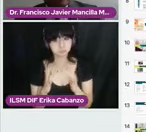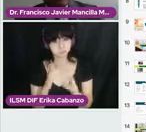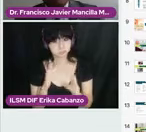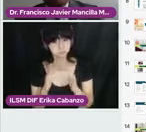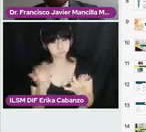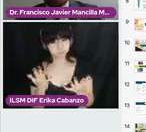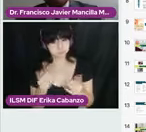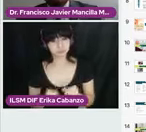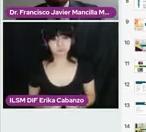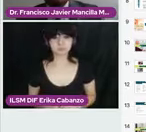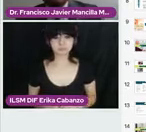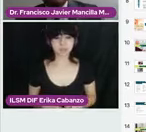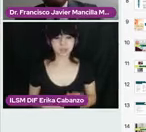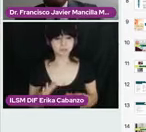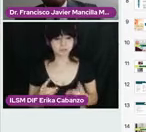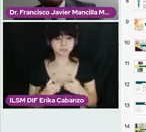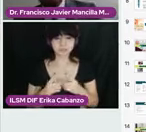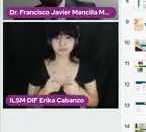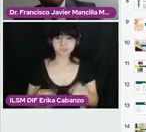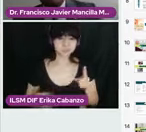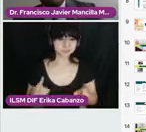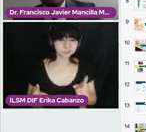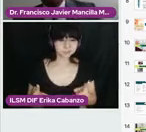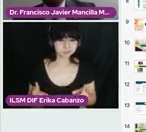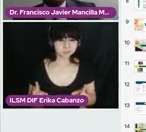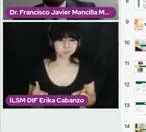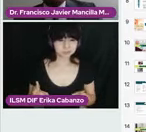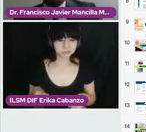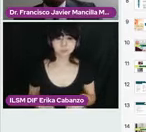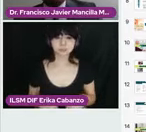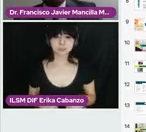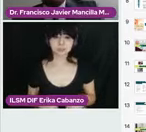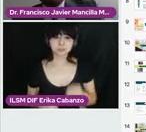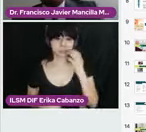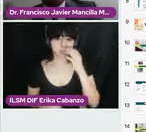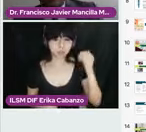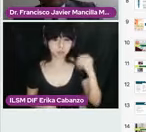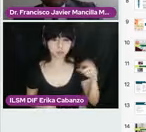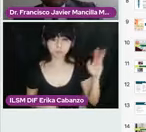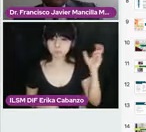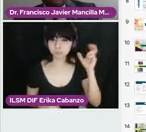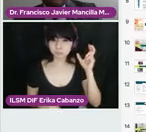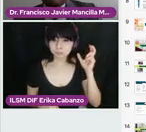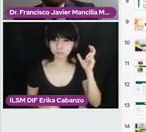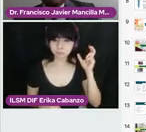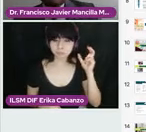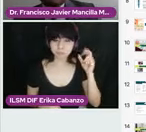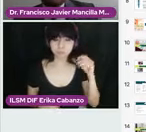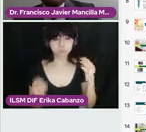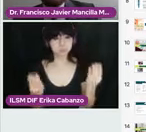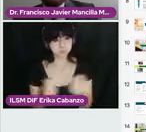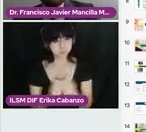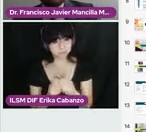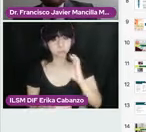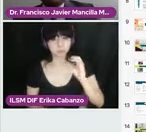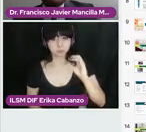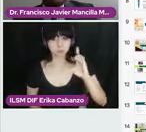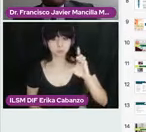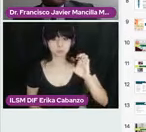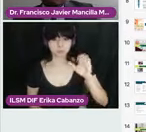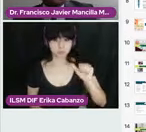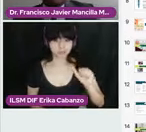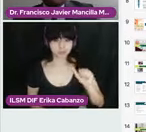entre la onda sonora que alcance a la cóclea, neurosensorial cuando el cable de la cóclea no transmite